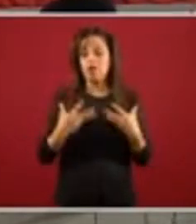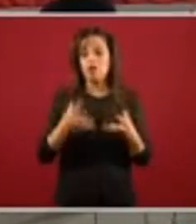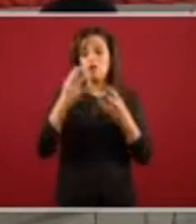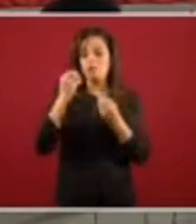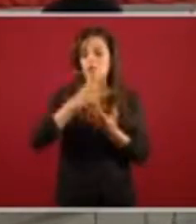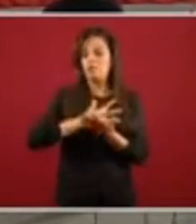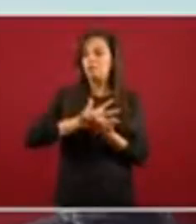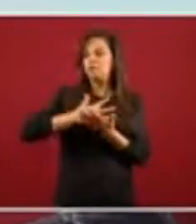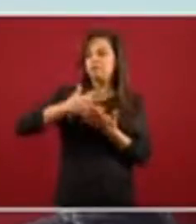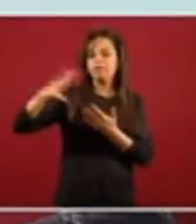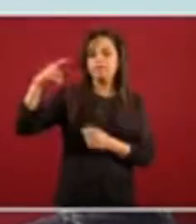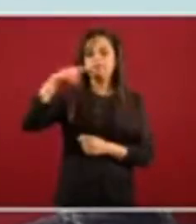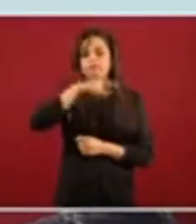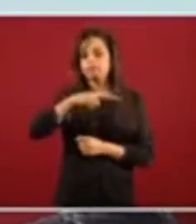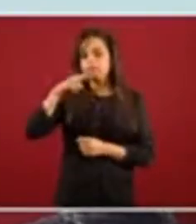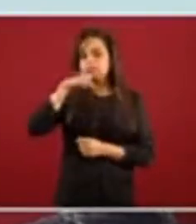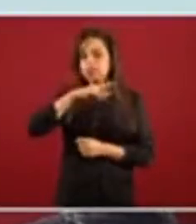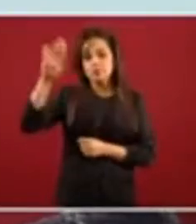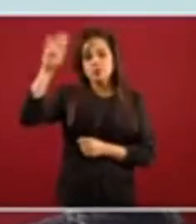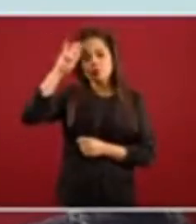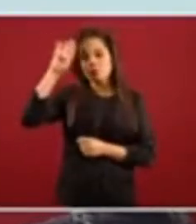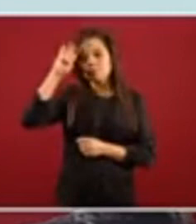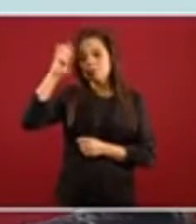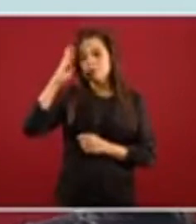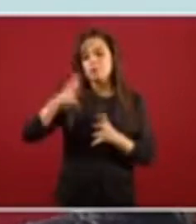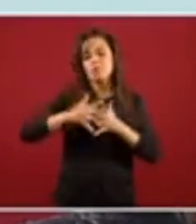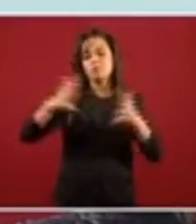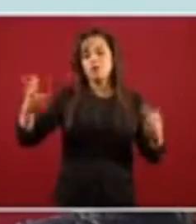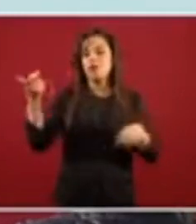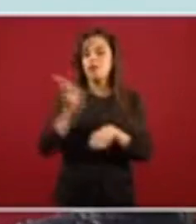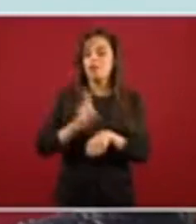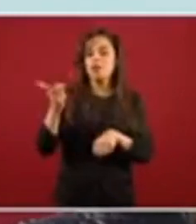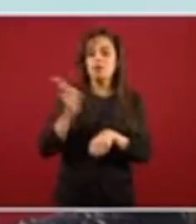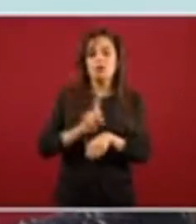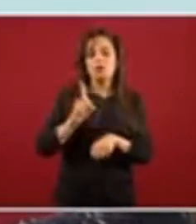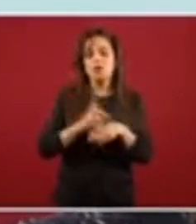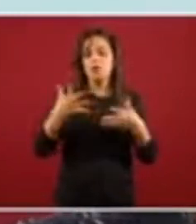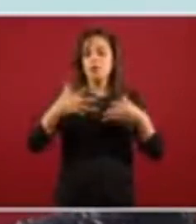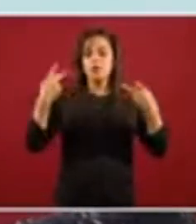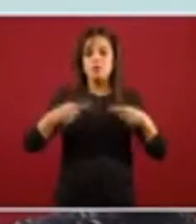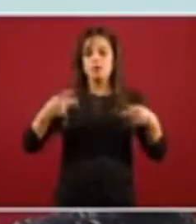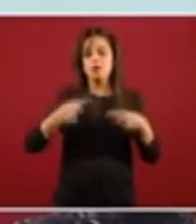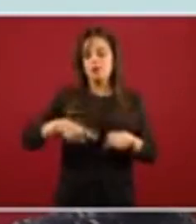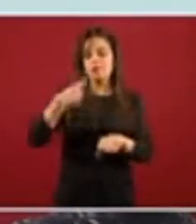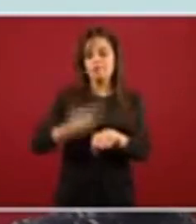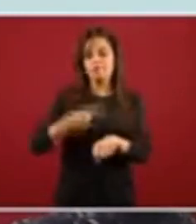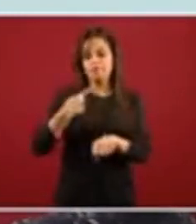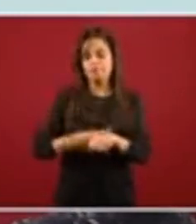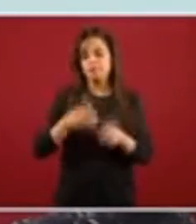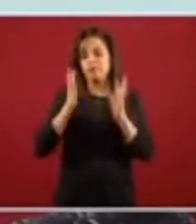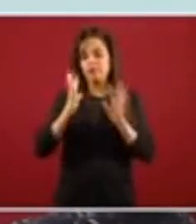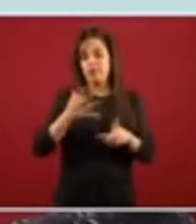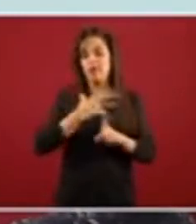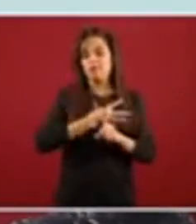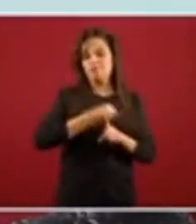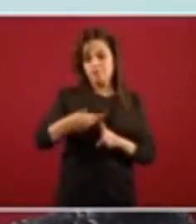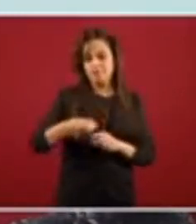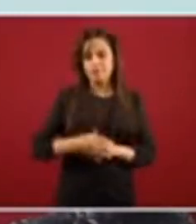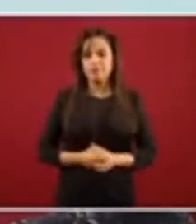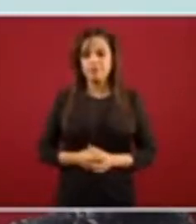acelerado, exponencial, en el número diario de casos. Día con día, vemos